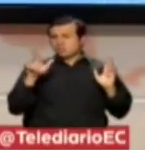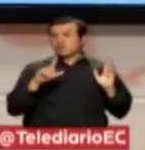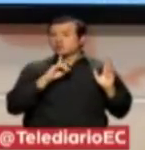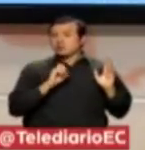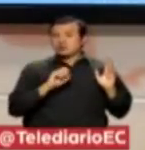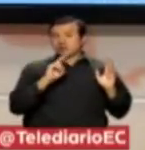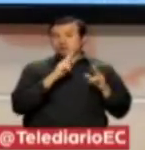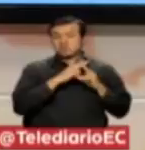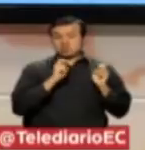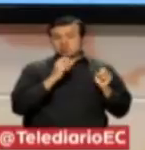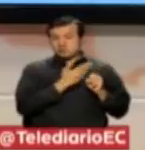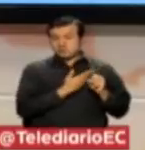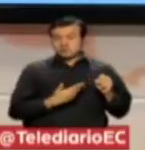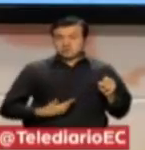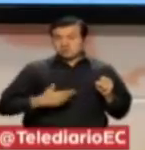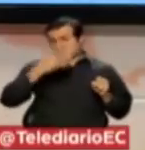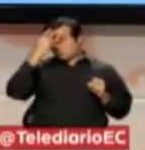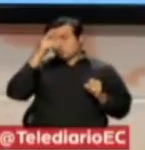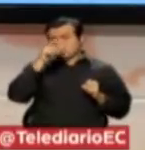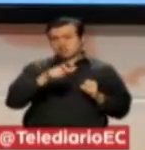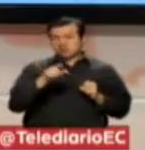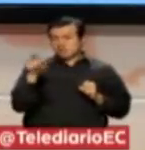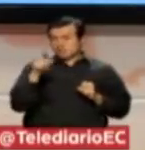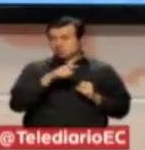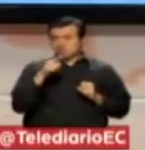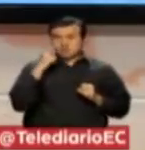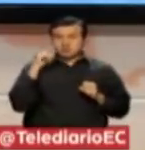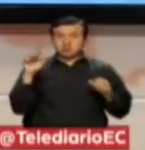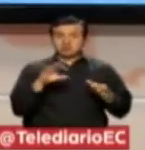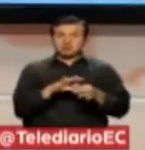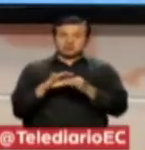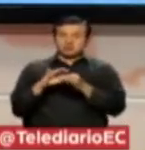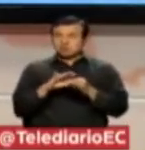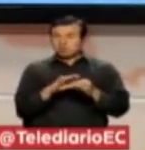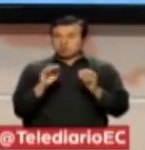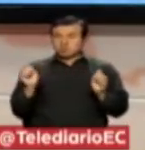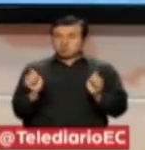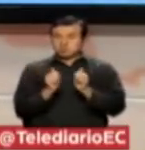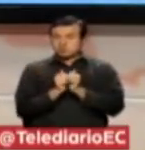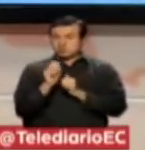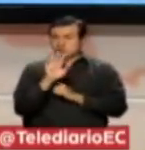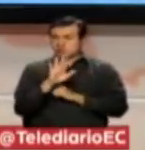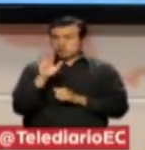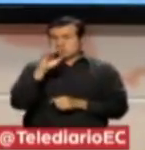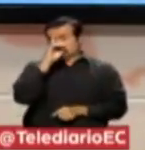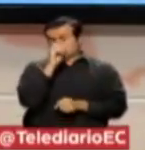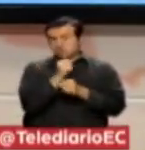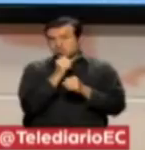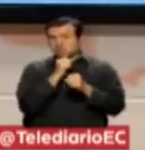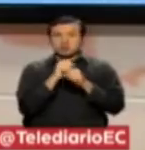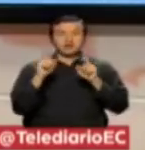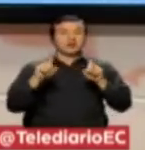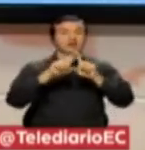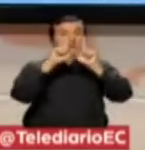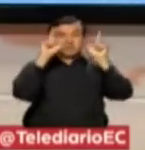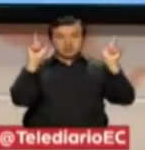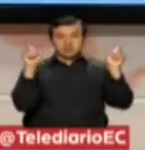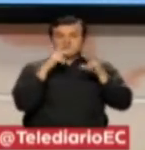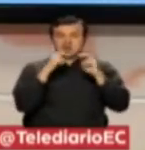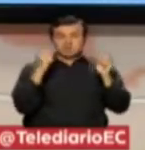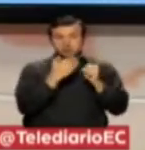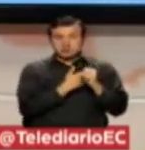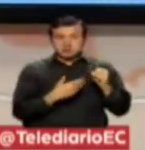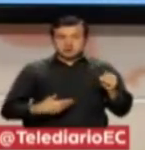del ex vicepresidente Glass y además una persona que lo crió, es decir, un vínculo muy, muy, muy fuerte, donde trabajaba en la empresa en la que trabajaba el expresidente